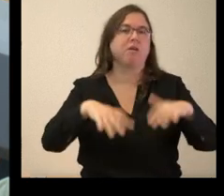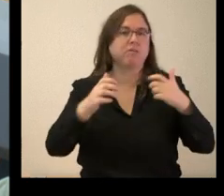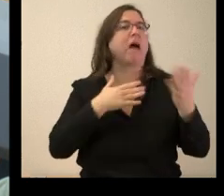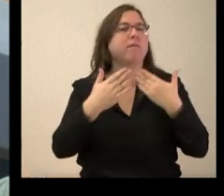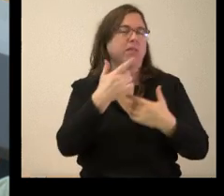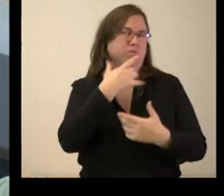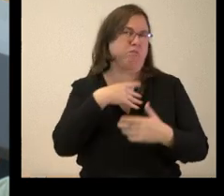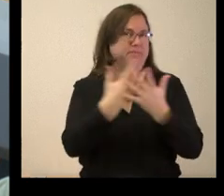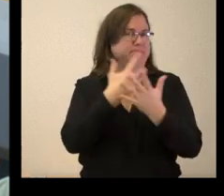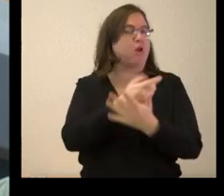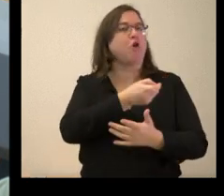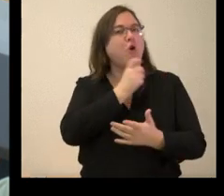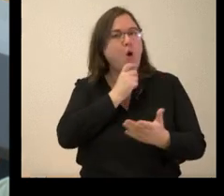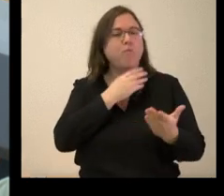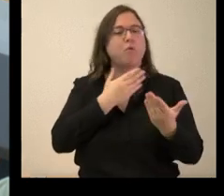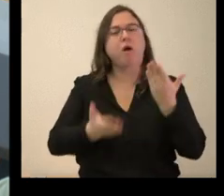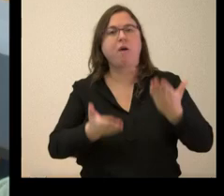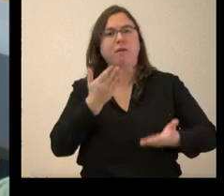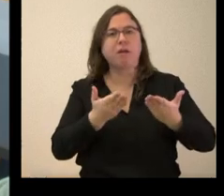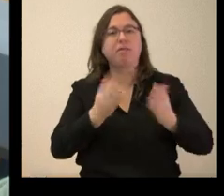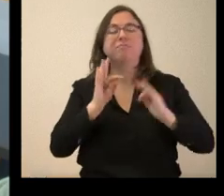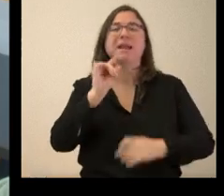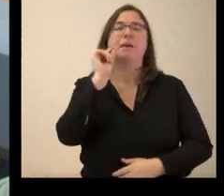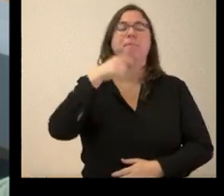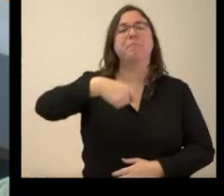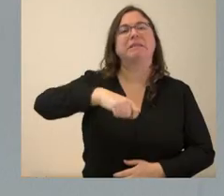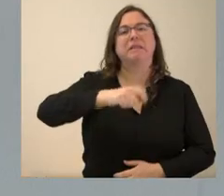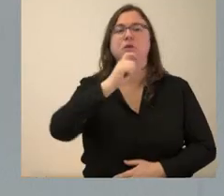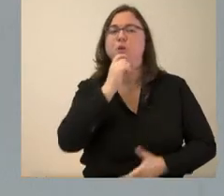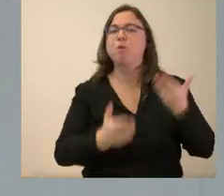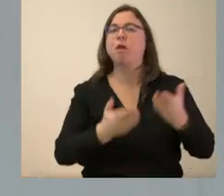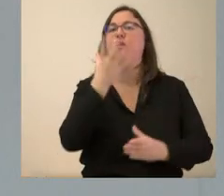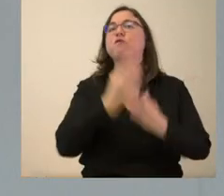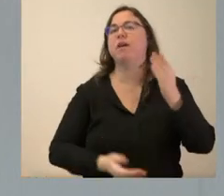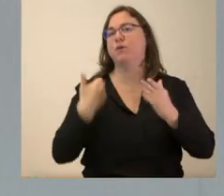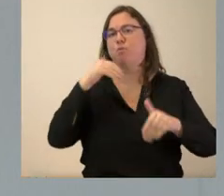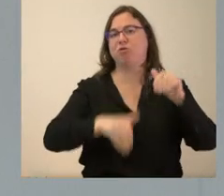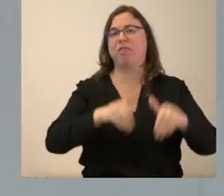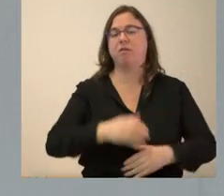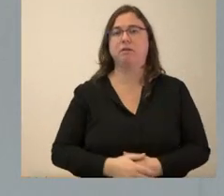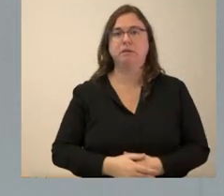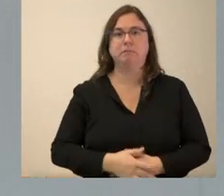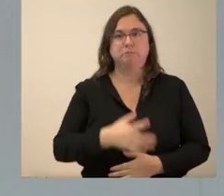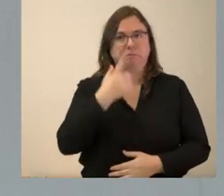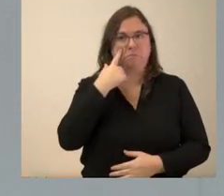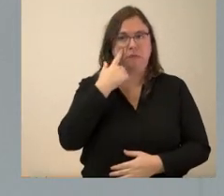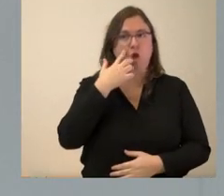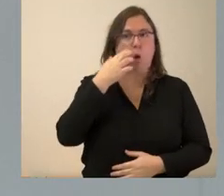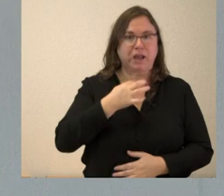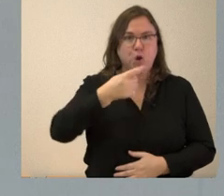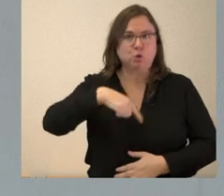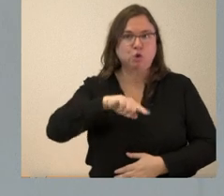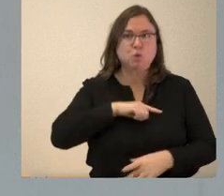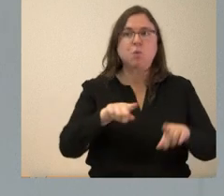de Qué formas lo ha evaluado sobre todo el presidente de la junta Bueno yo creo que nosotros tampoco hacemos análisis